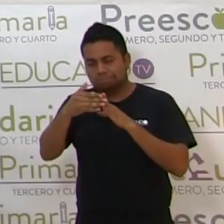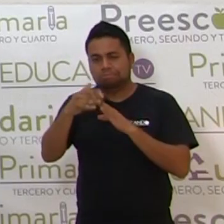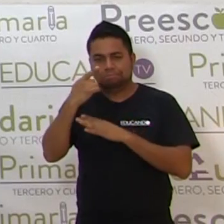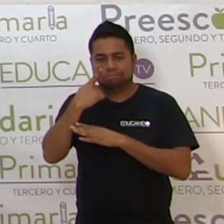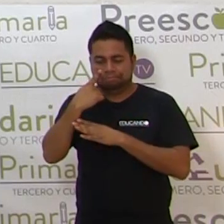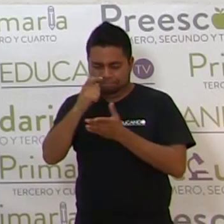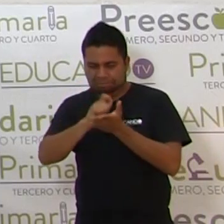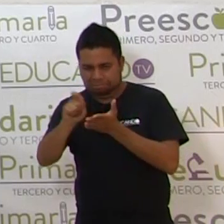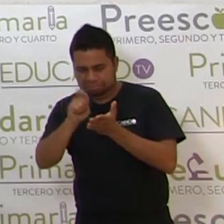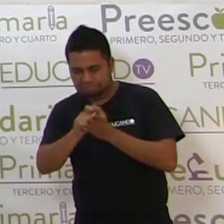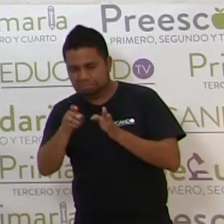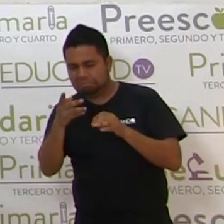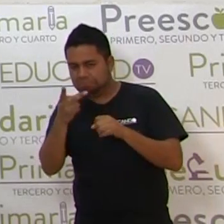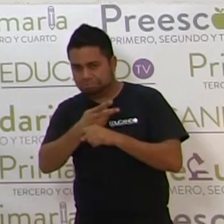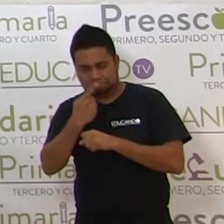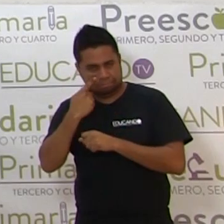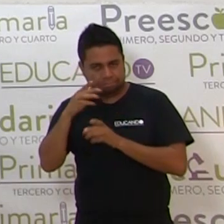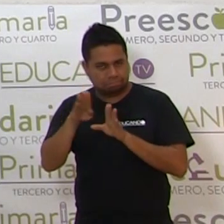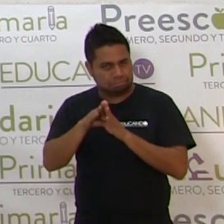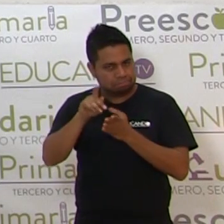Mucha atención.